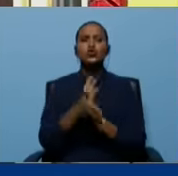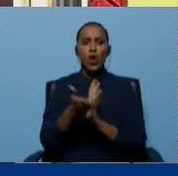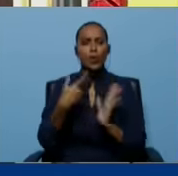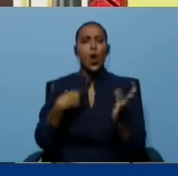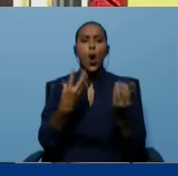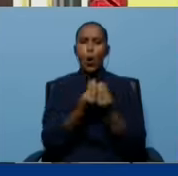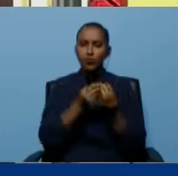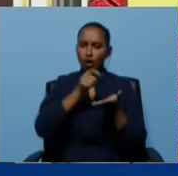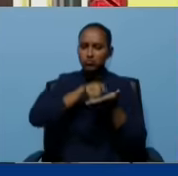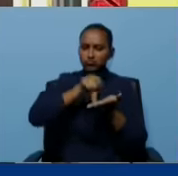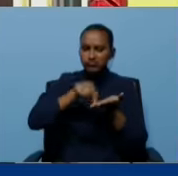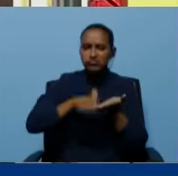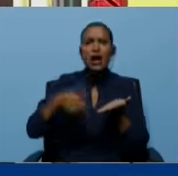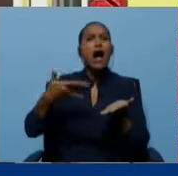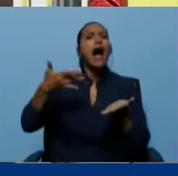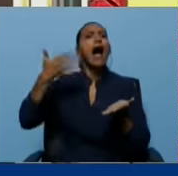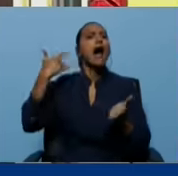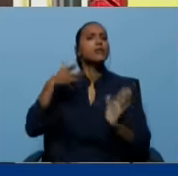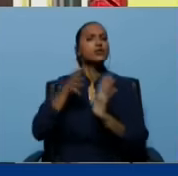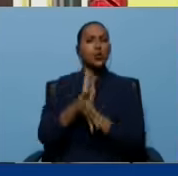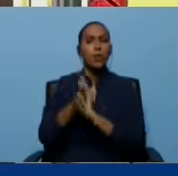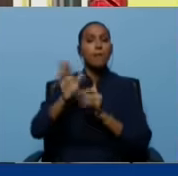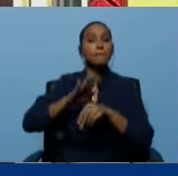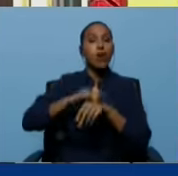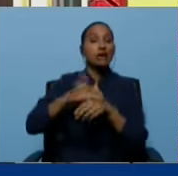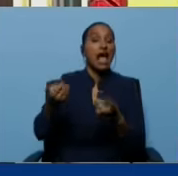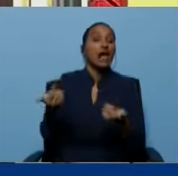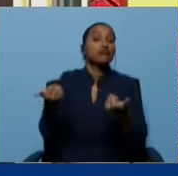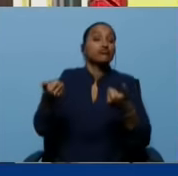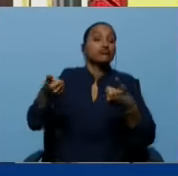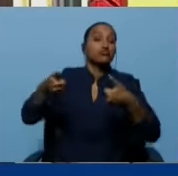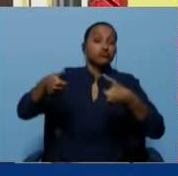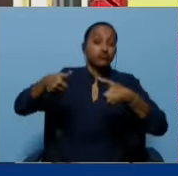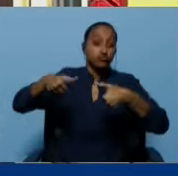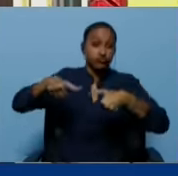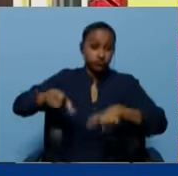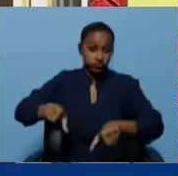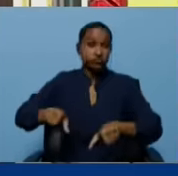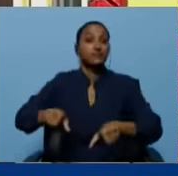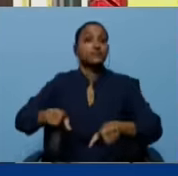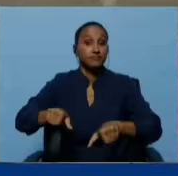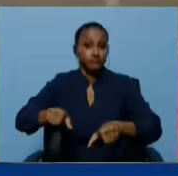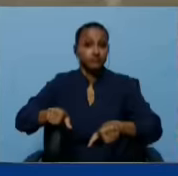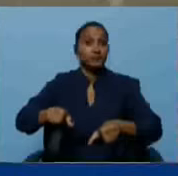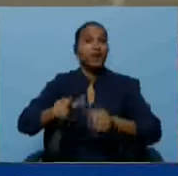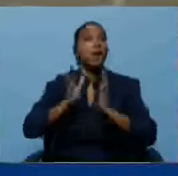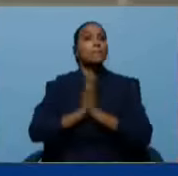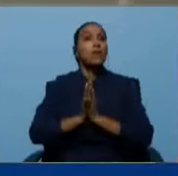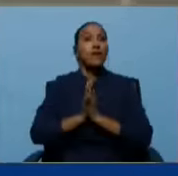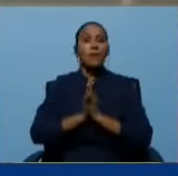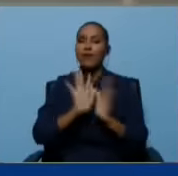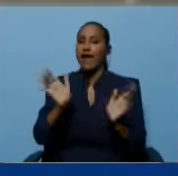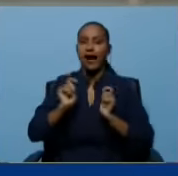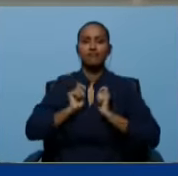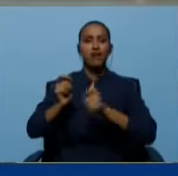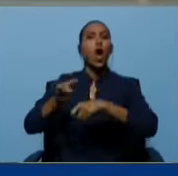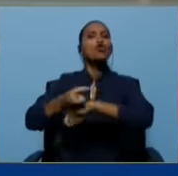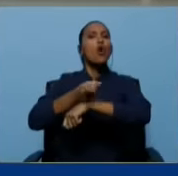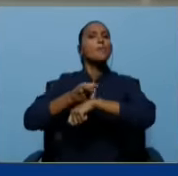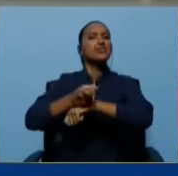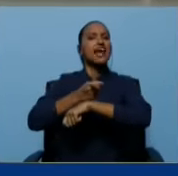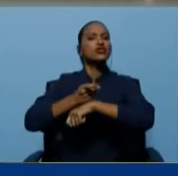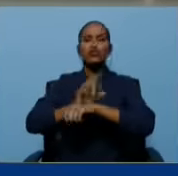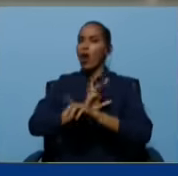y deben ser recuperados porque están por el piso. Se trata del compañero Eduardo Piñate, que deja la gobernación de Apure y se viene